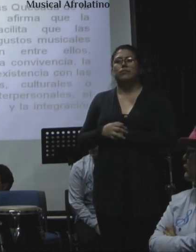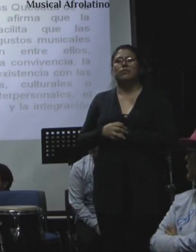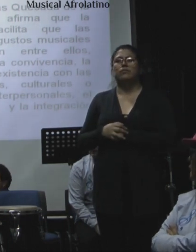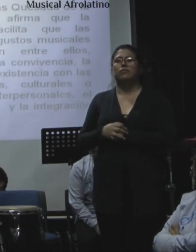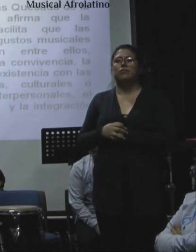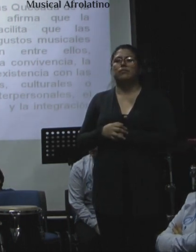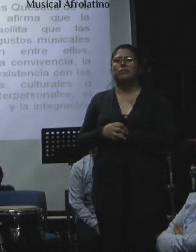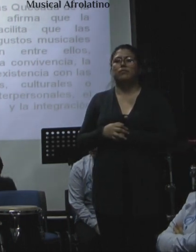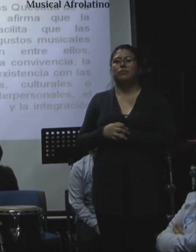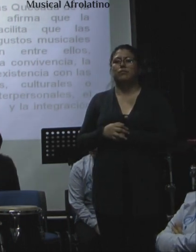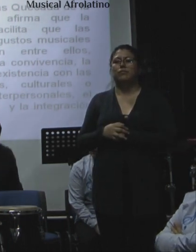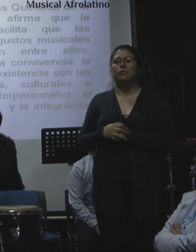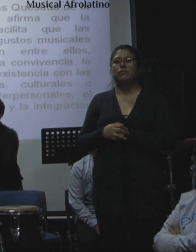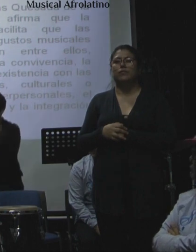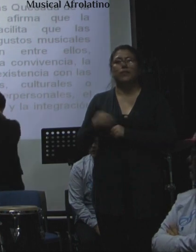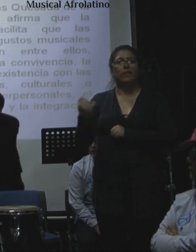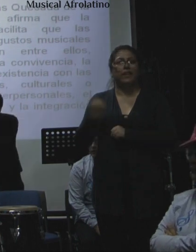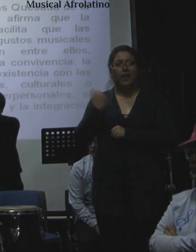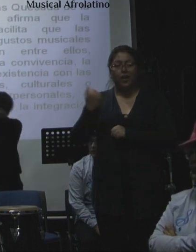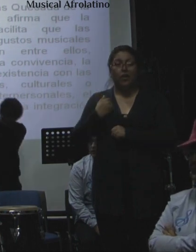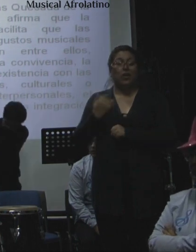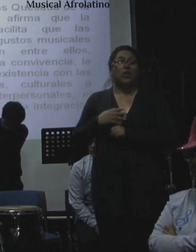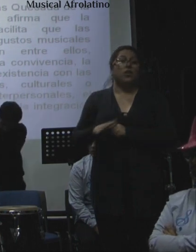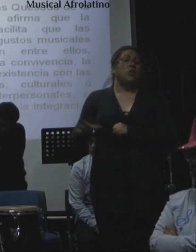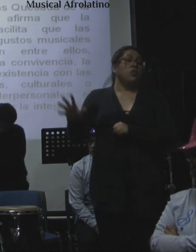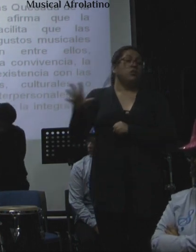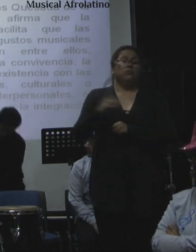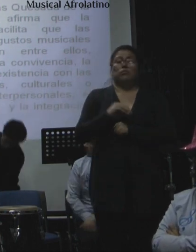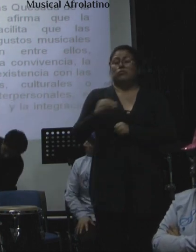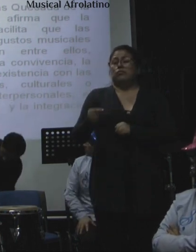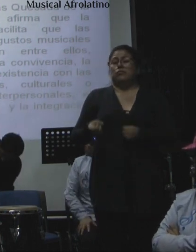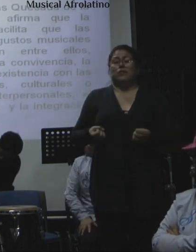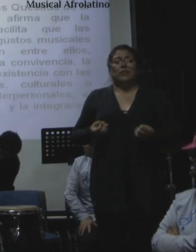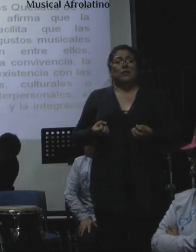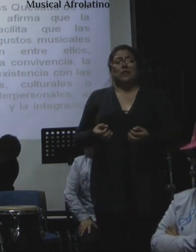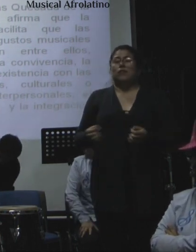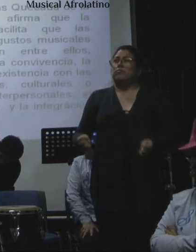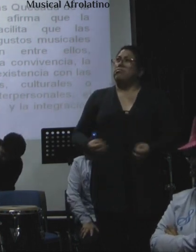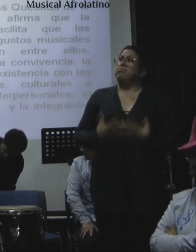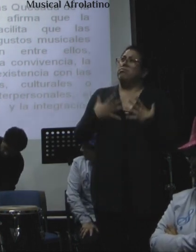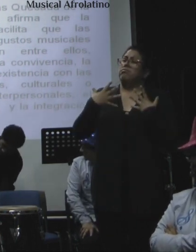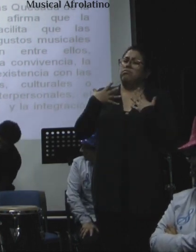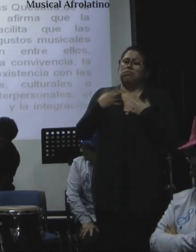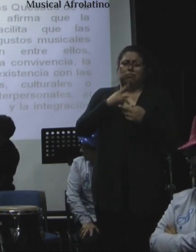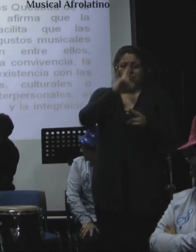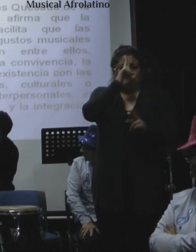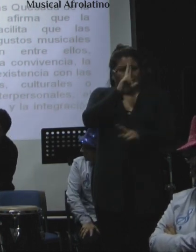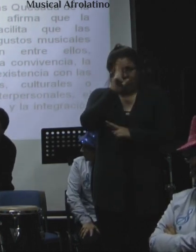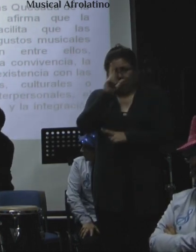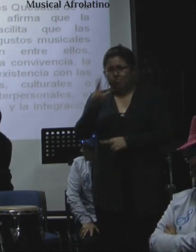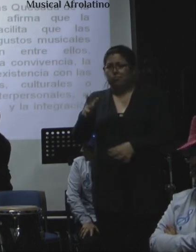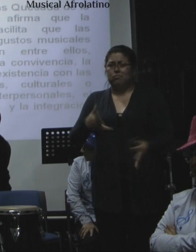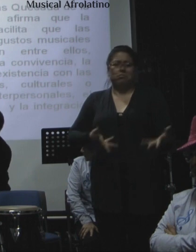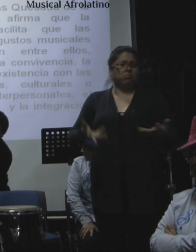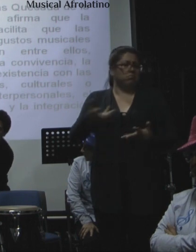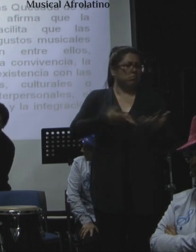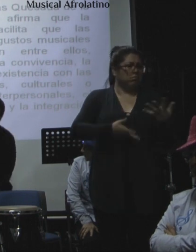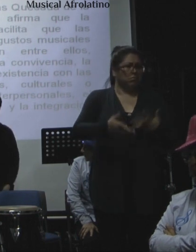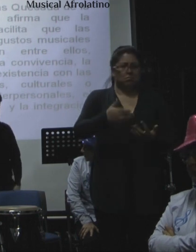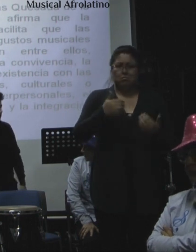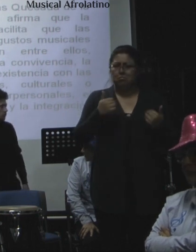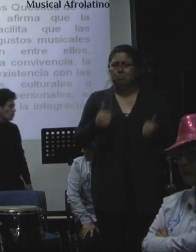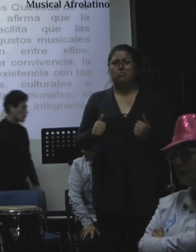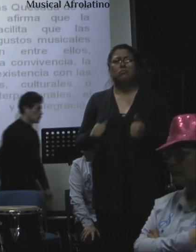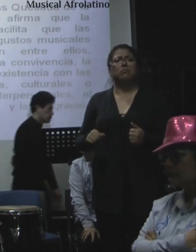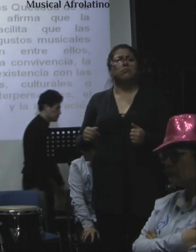chicos, pues todo esto les genera a ellos, o sea, aprenden a respetarse, a vivir en sana convivencia, a